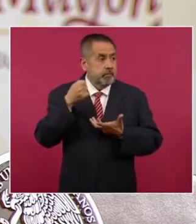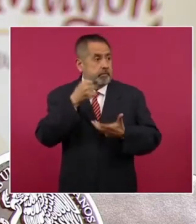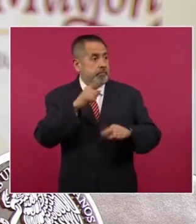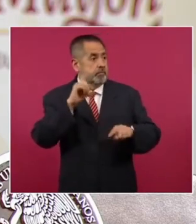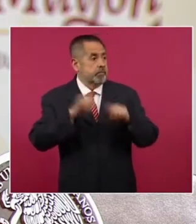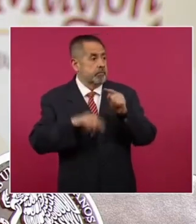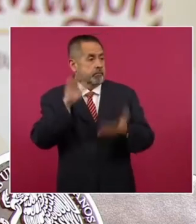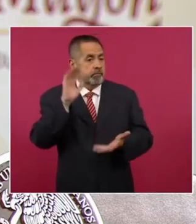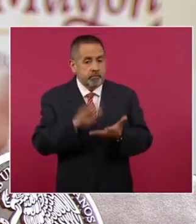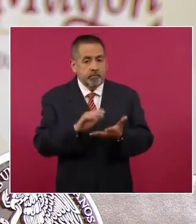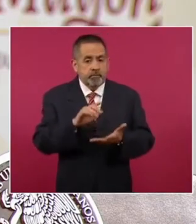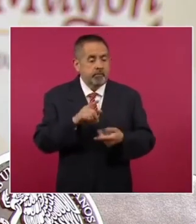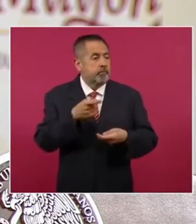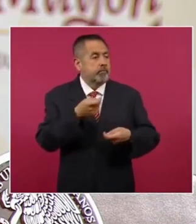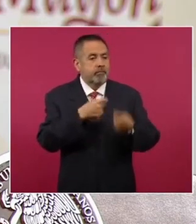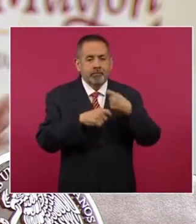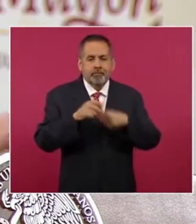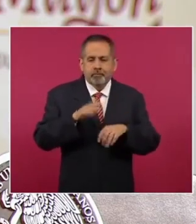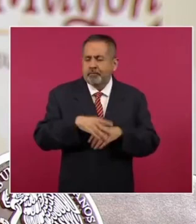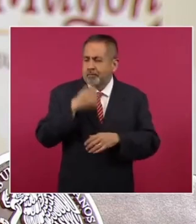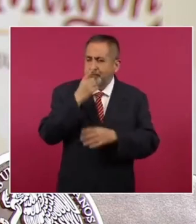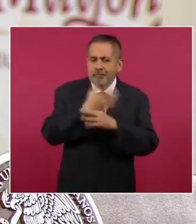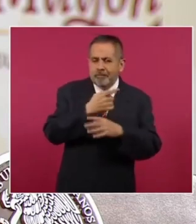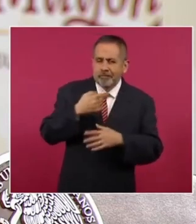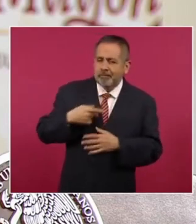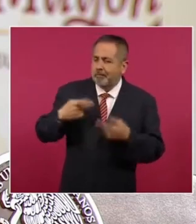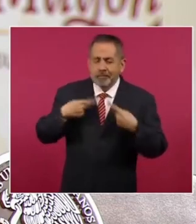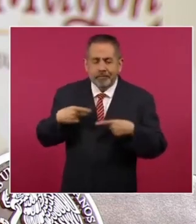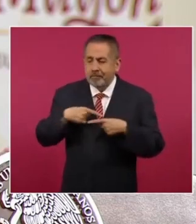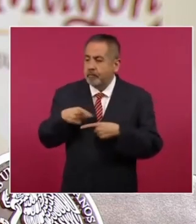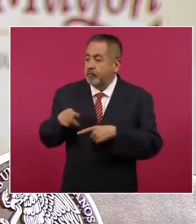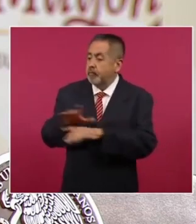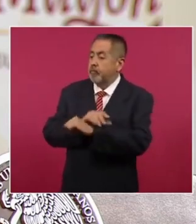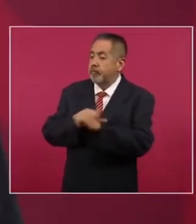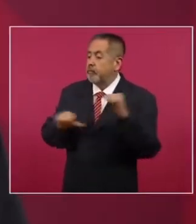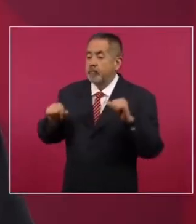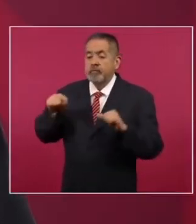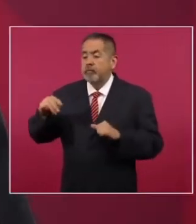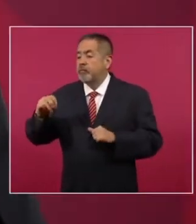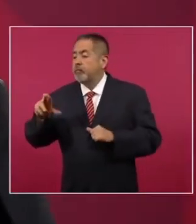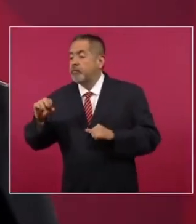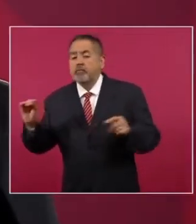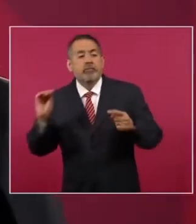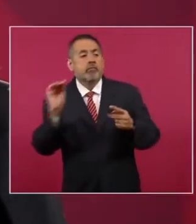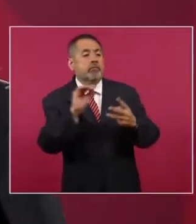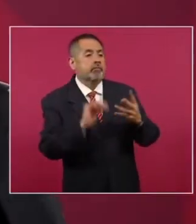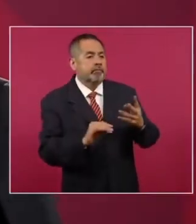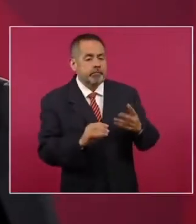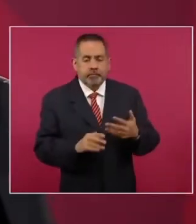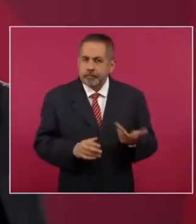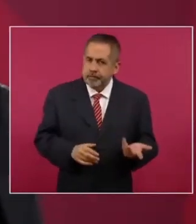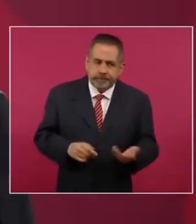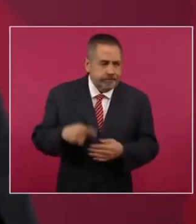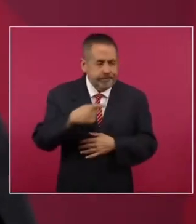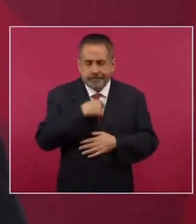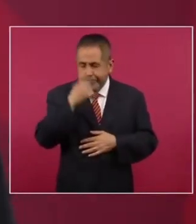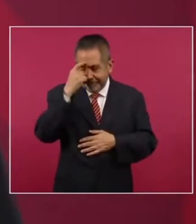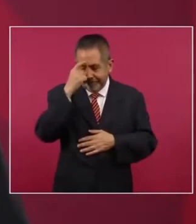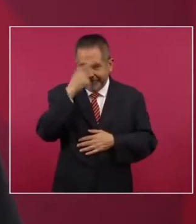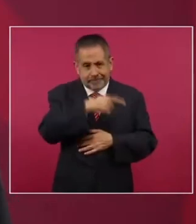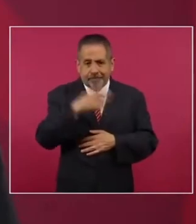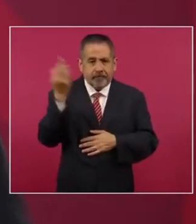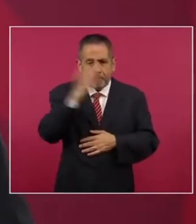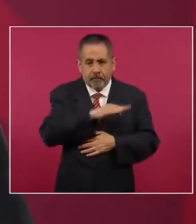sería sustituido, escúchelo bien, por personas de Morena. Ya, o sea, no tienen límites, eso por supuesto que es falso.